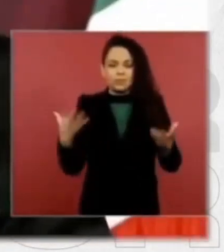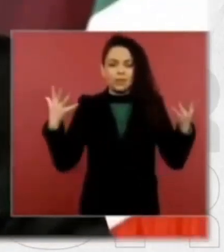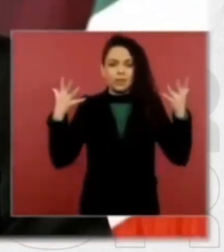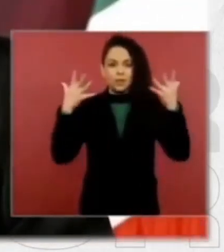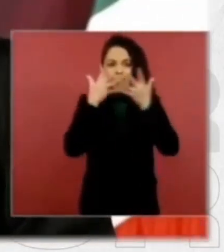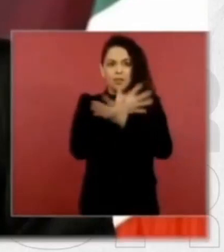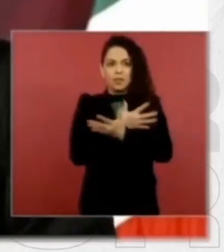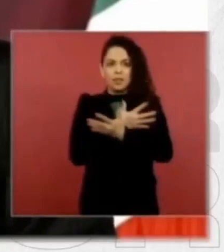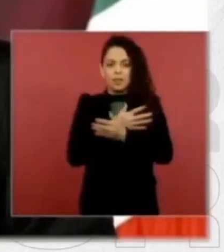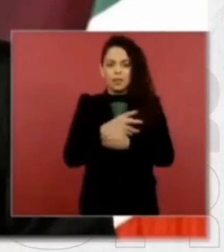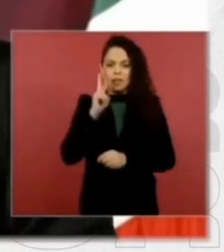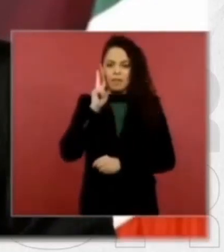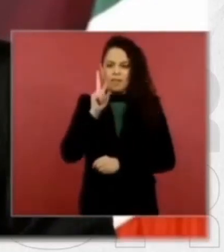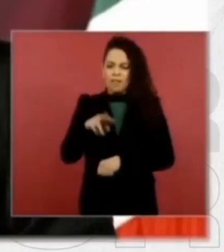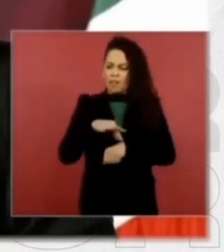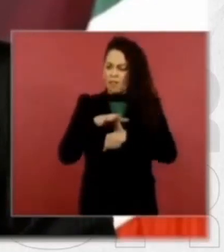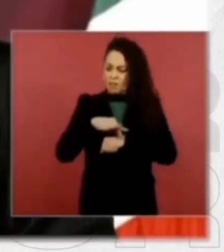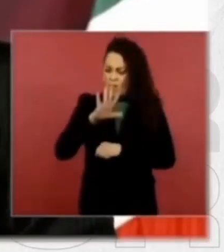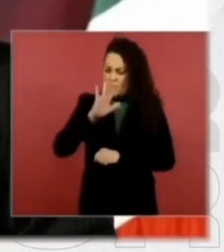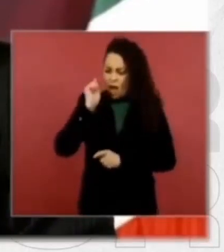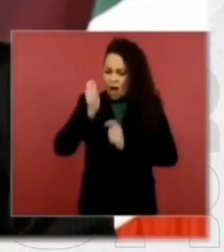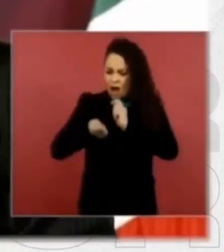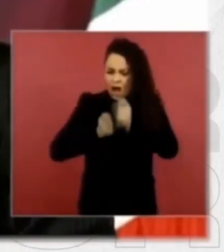la oligarquía